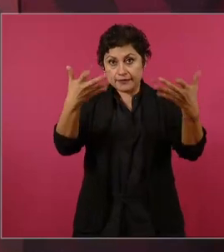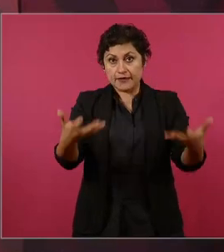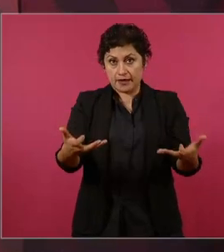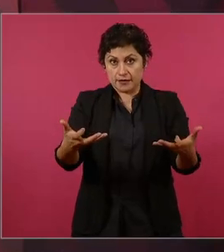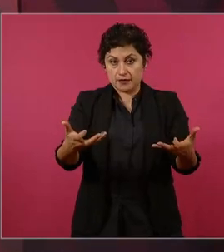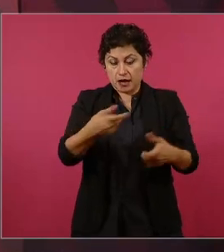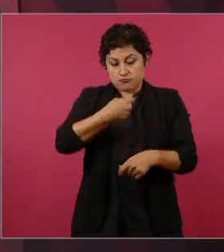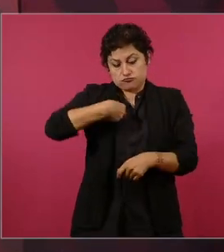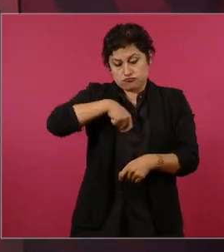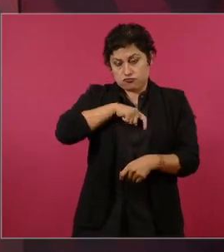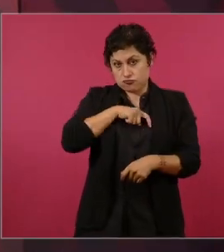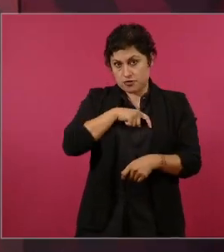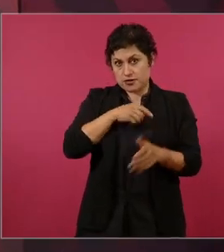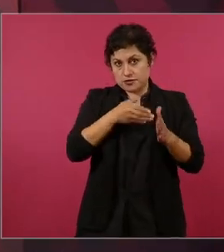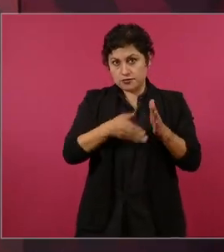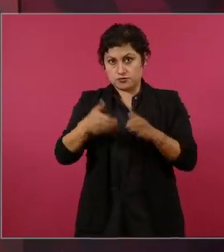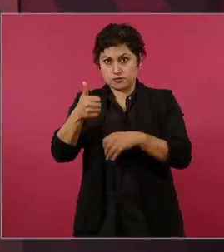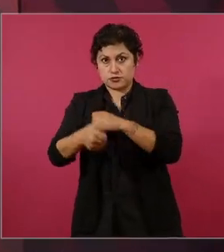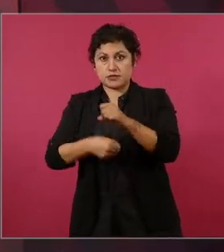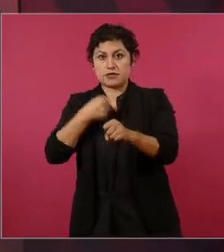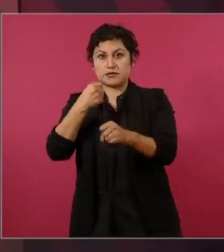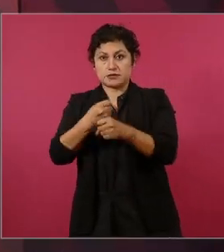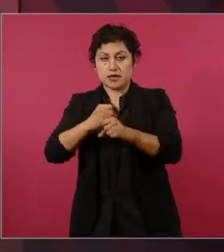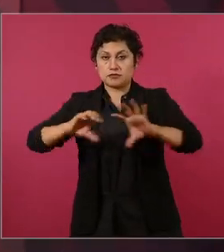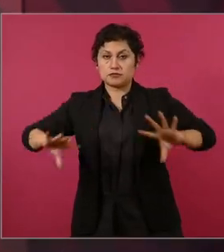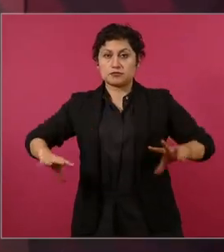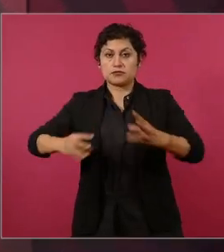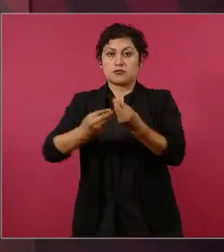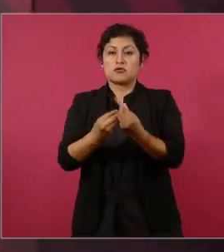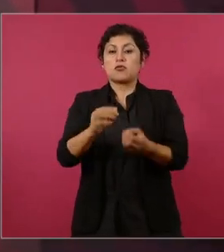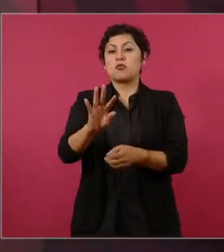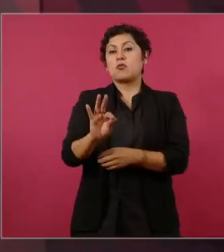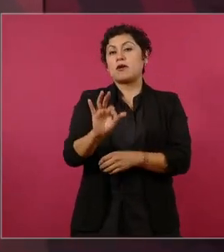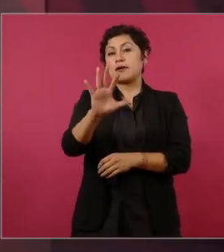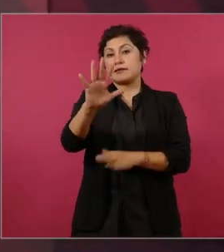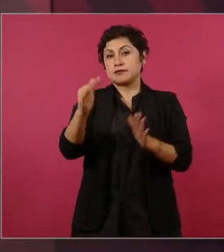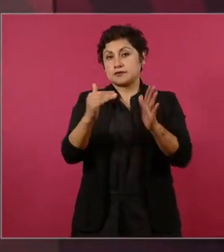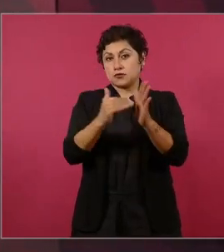durante nuestro gobierno, 45,000 hectáreas.